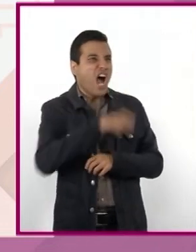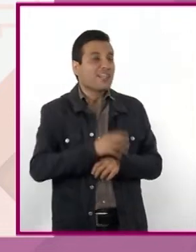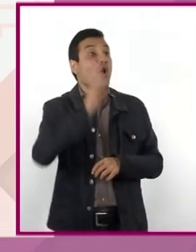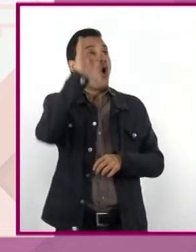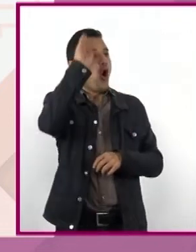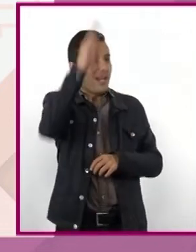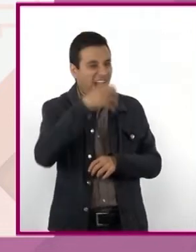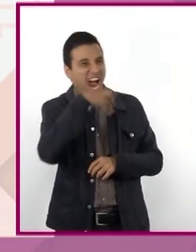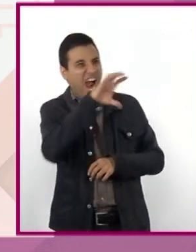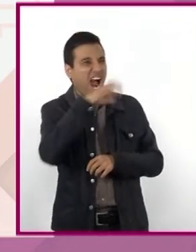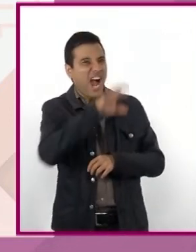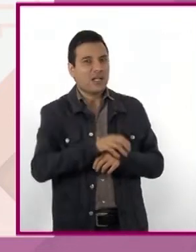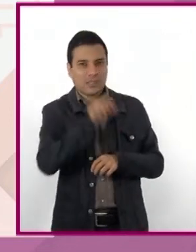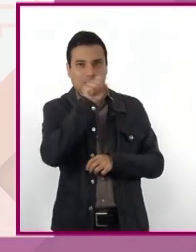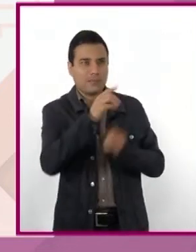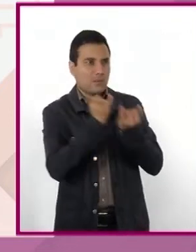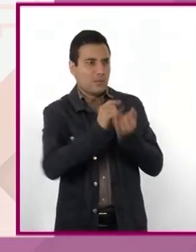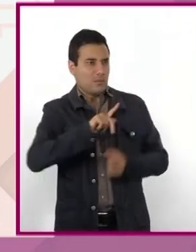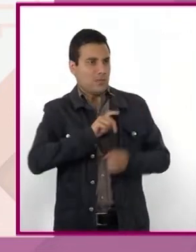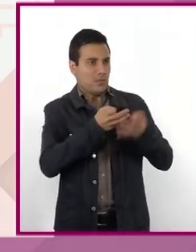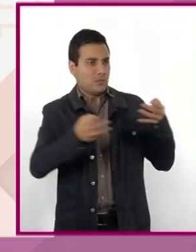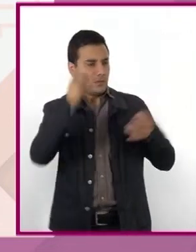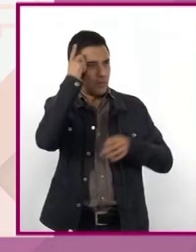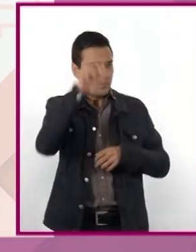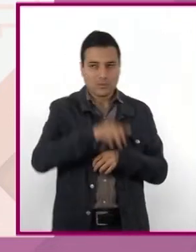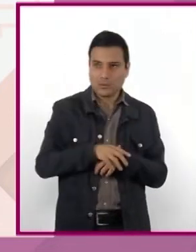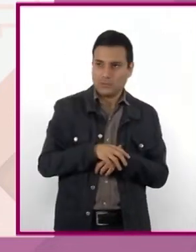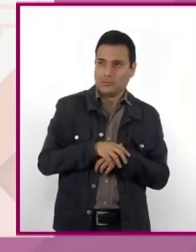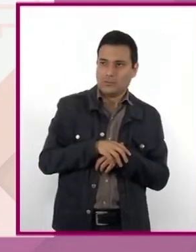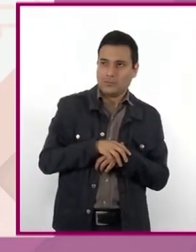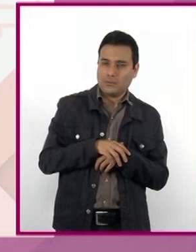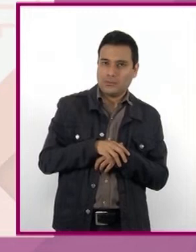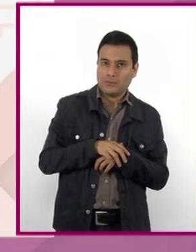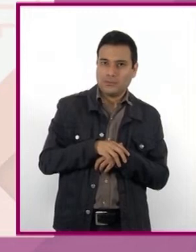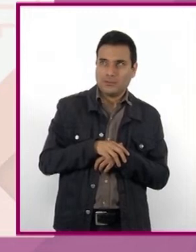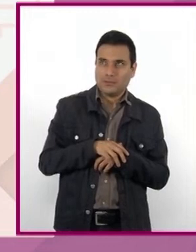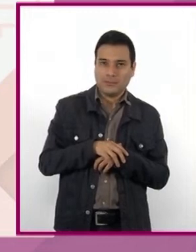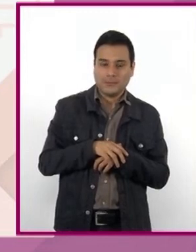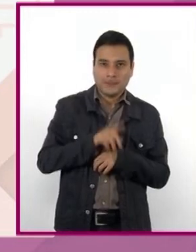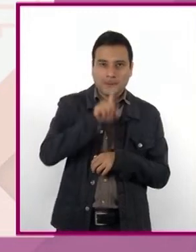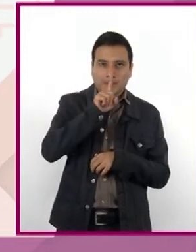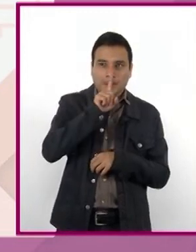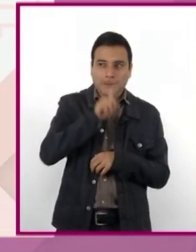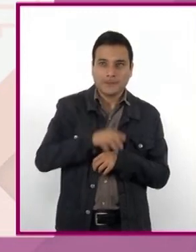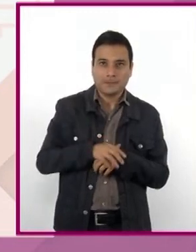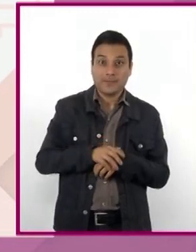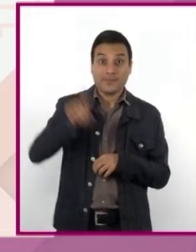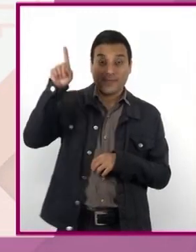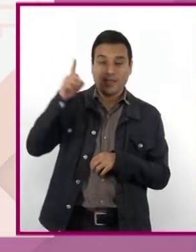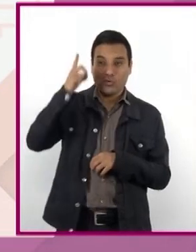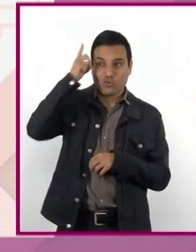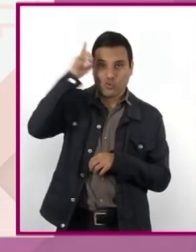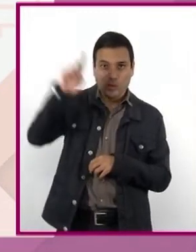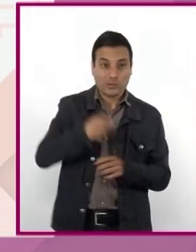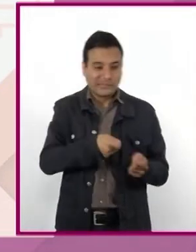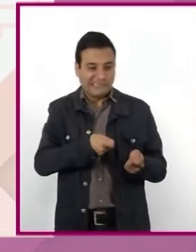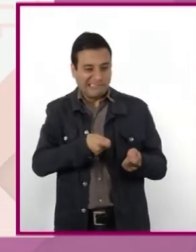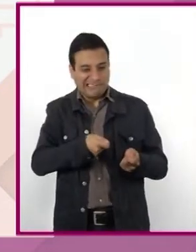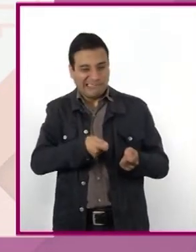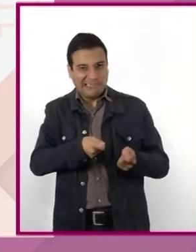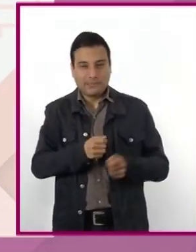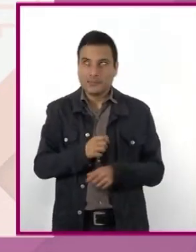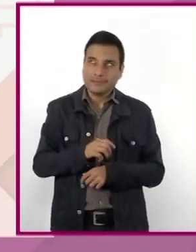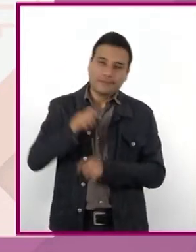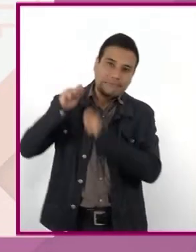saludarlo y a la vez para marcar territorio. No podía atacar a su amo, pero fue jalado por la cinta que lo unía con su